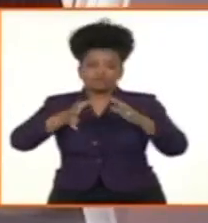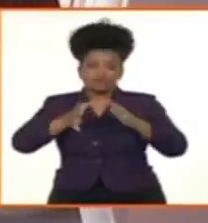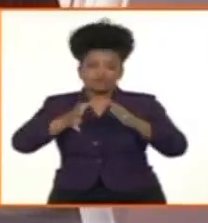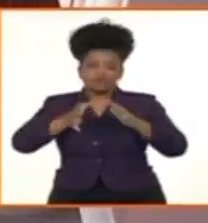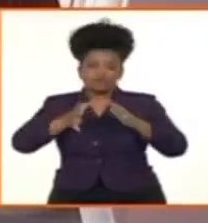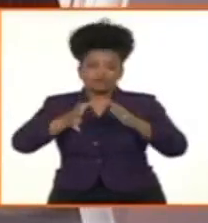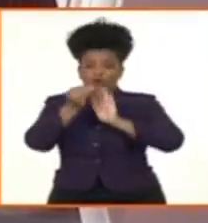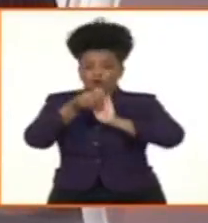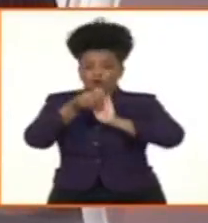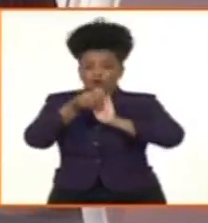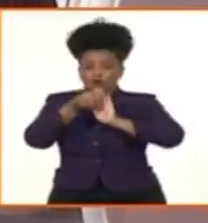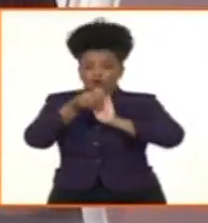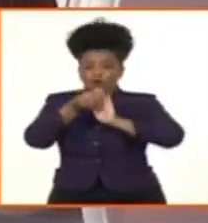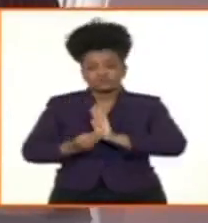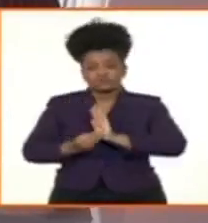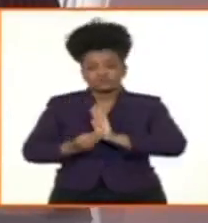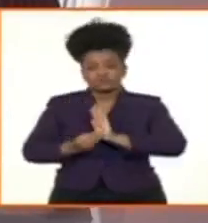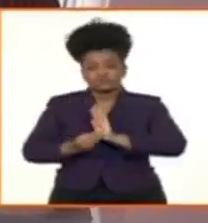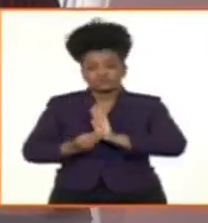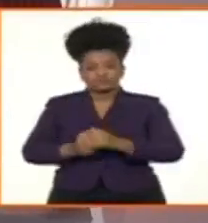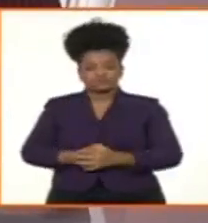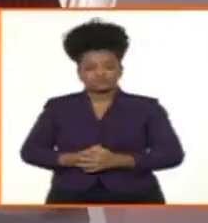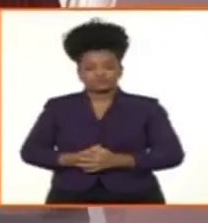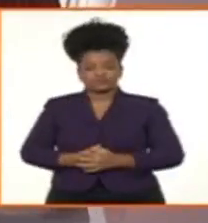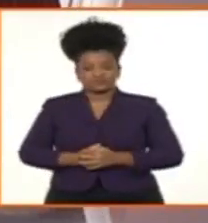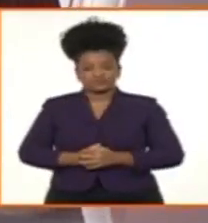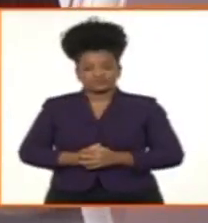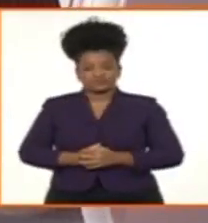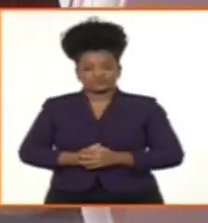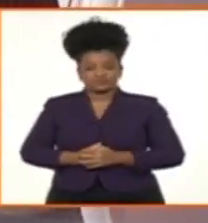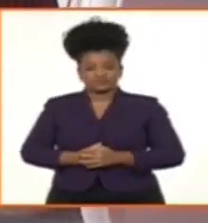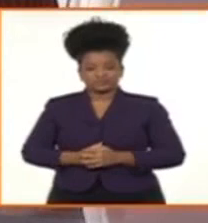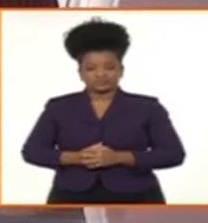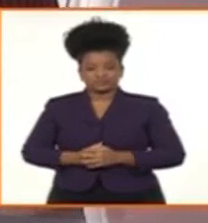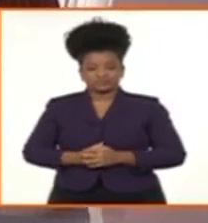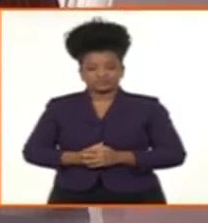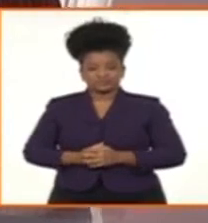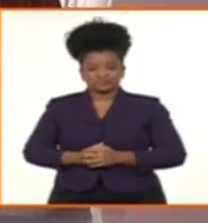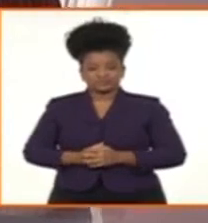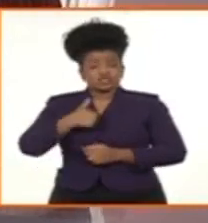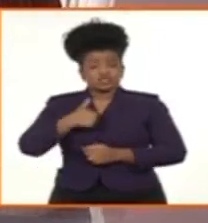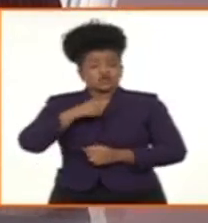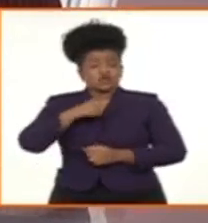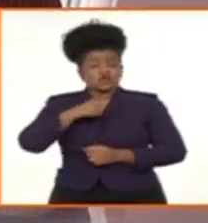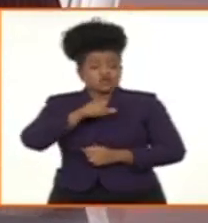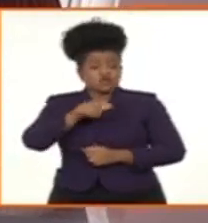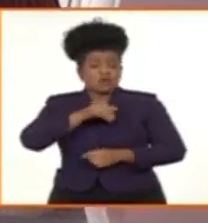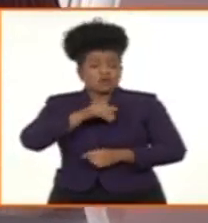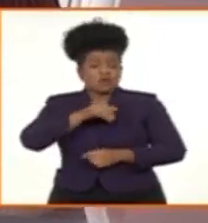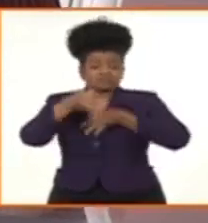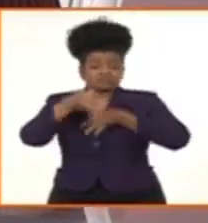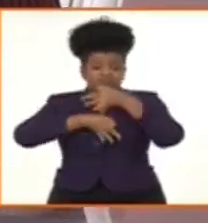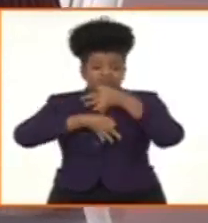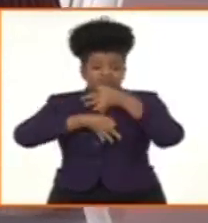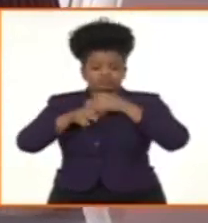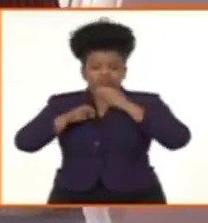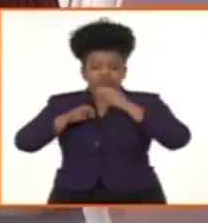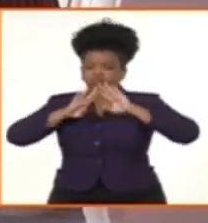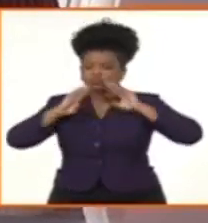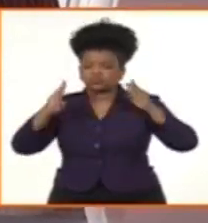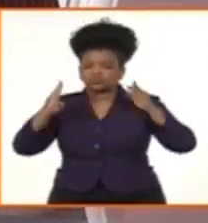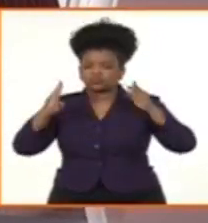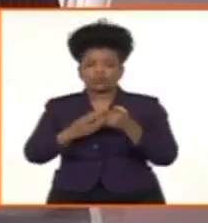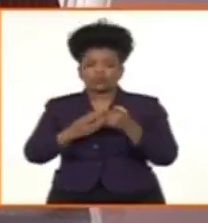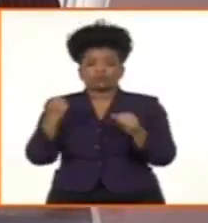servicio móvil que normalmente usan nuestros clientes. Yo no quería dejar de hablar en la infraestructura de todo lo que se hace en